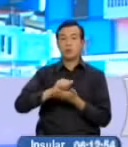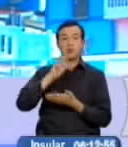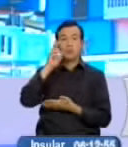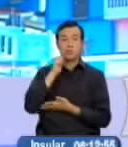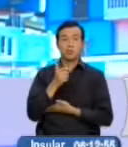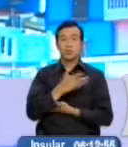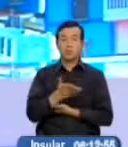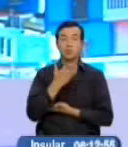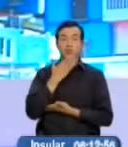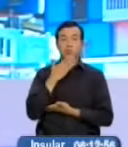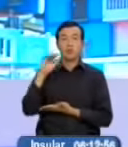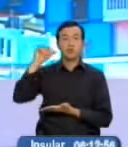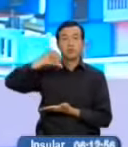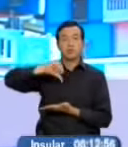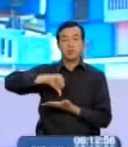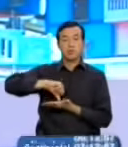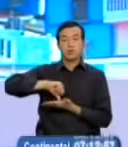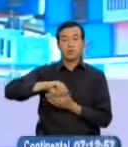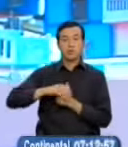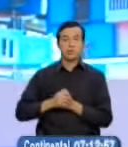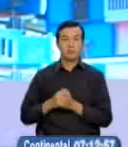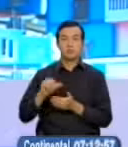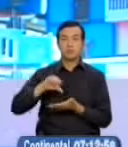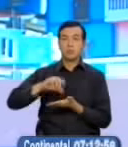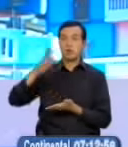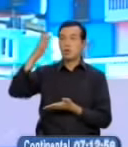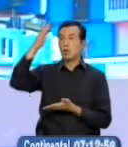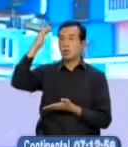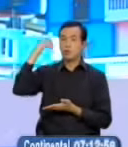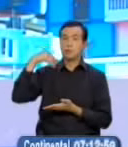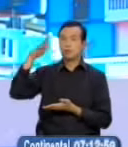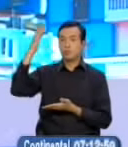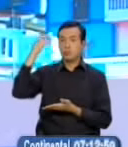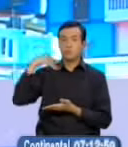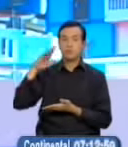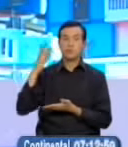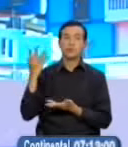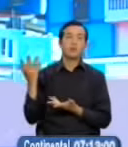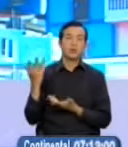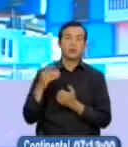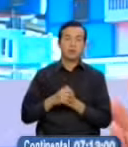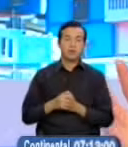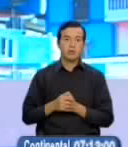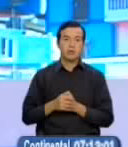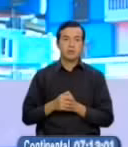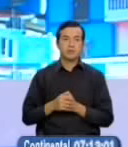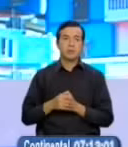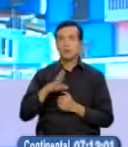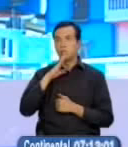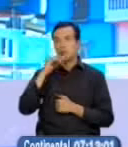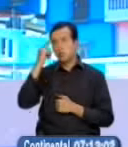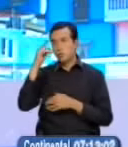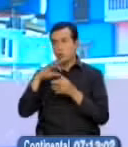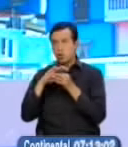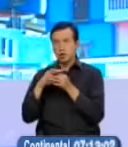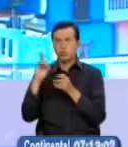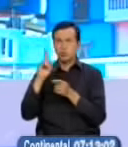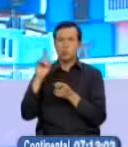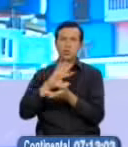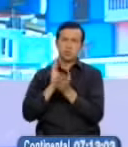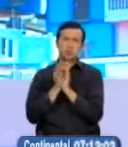Cuenca. Porque es una ciudad que históricamente estuvo muy adherida, yo no diría a Correa, yo diría a la